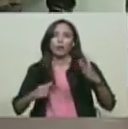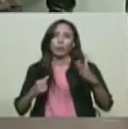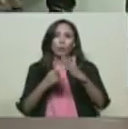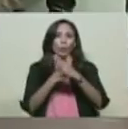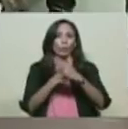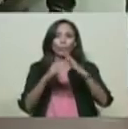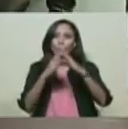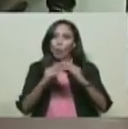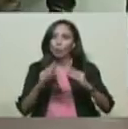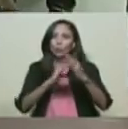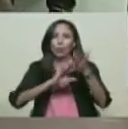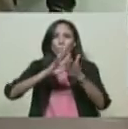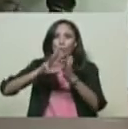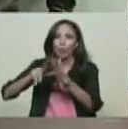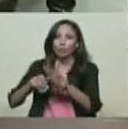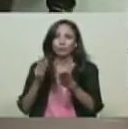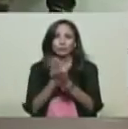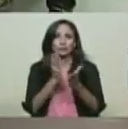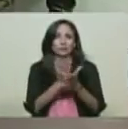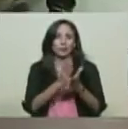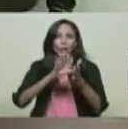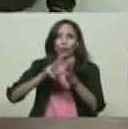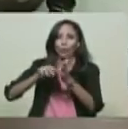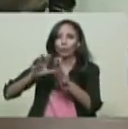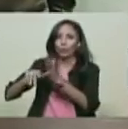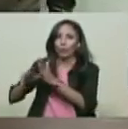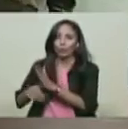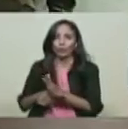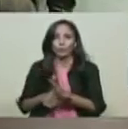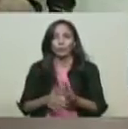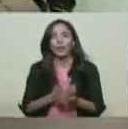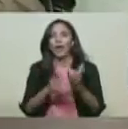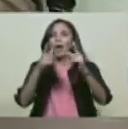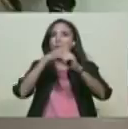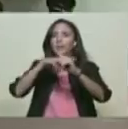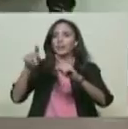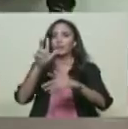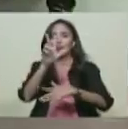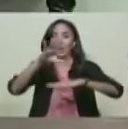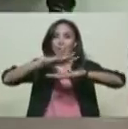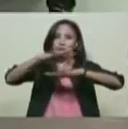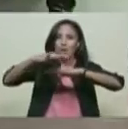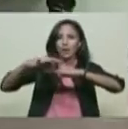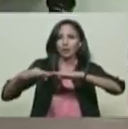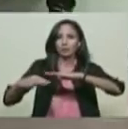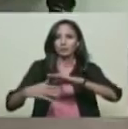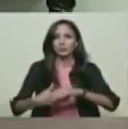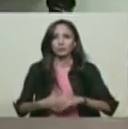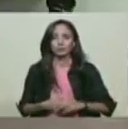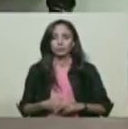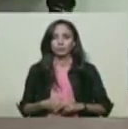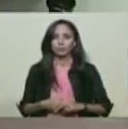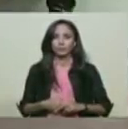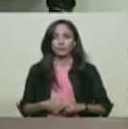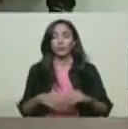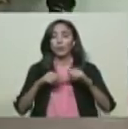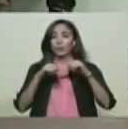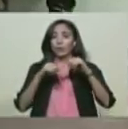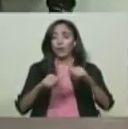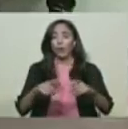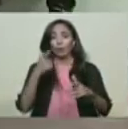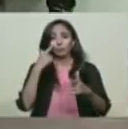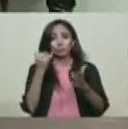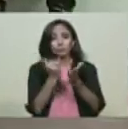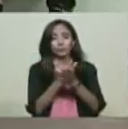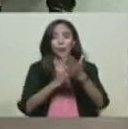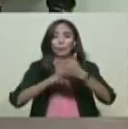mafias que le hacen daño con el contrabando al país hacia Aruba, Curazao y Bonaire. Y sigamos revisando los otros